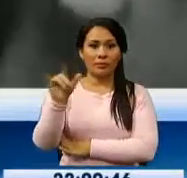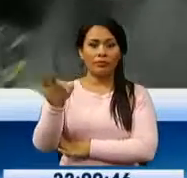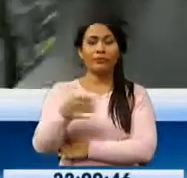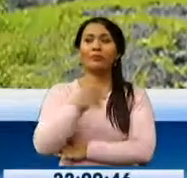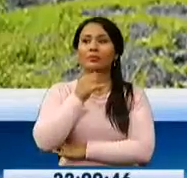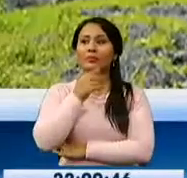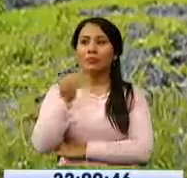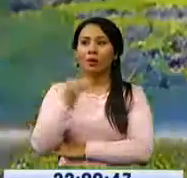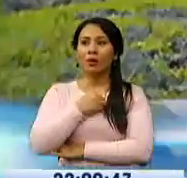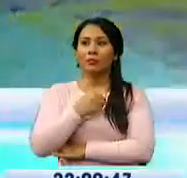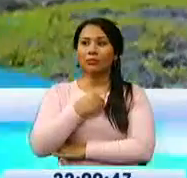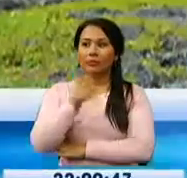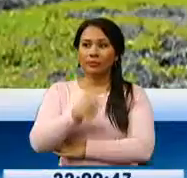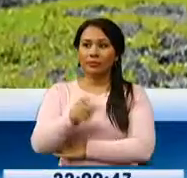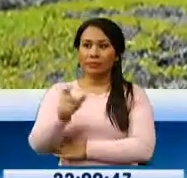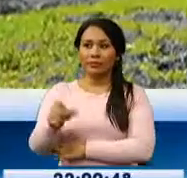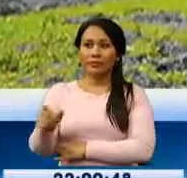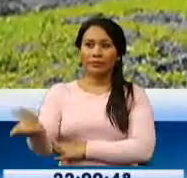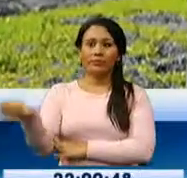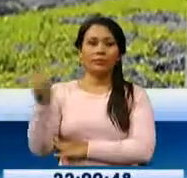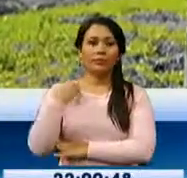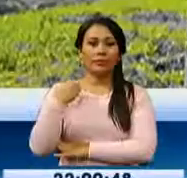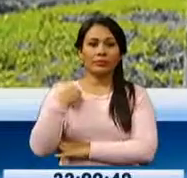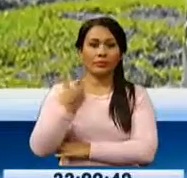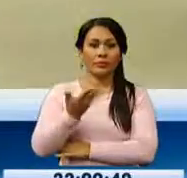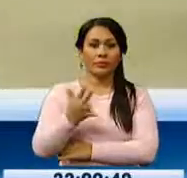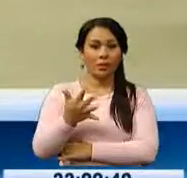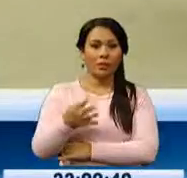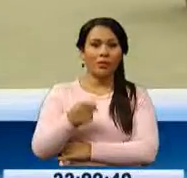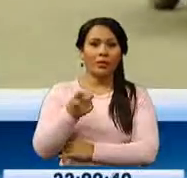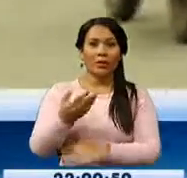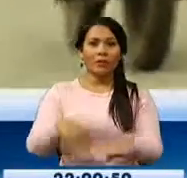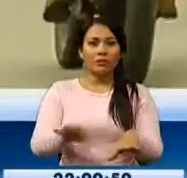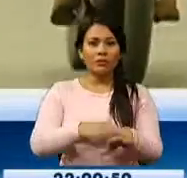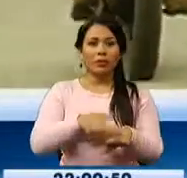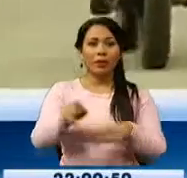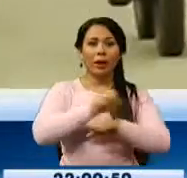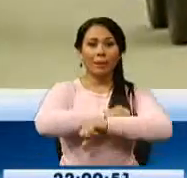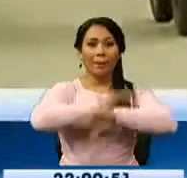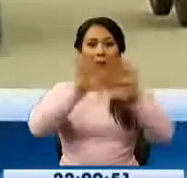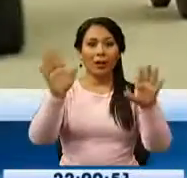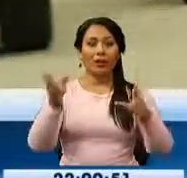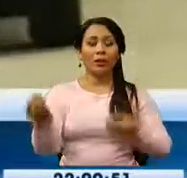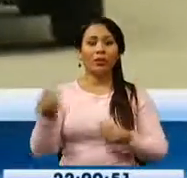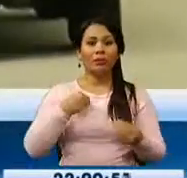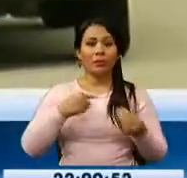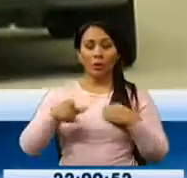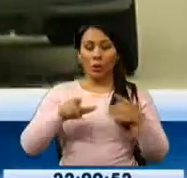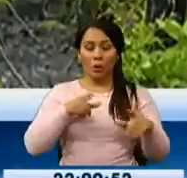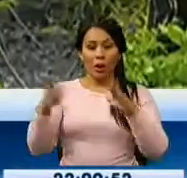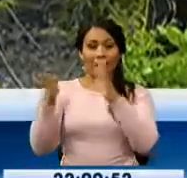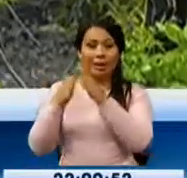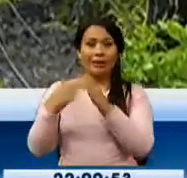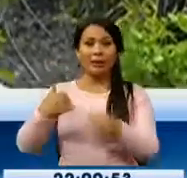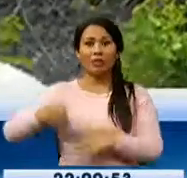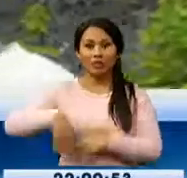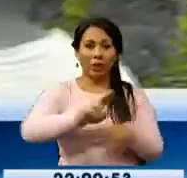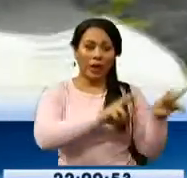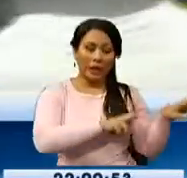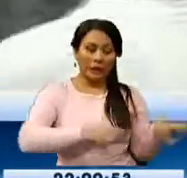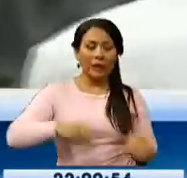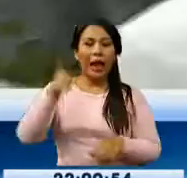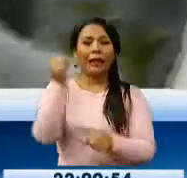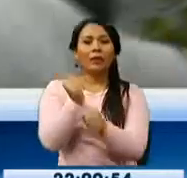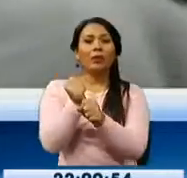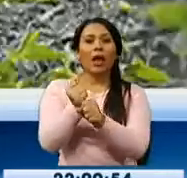a los habitantes del sitio, pues dicen que lo habían divisado durante la mañana, cuando salió de su hogar para realizar labores agrícolas. Y